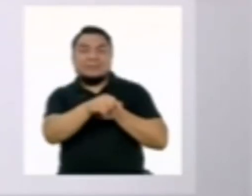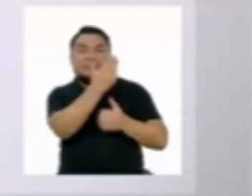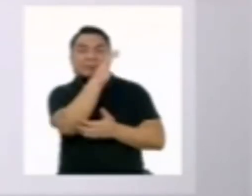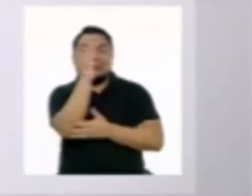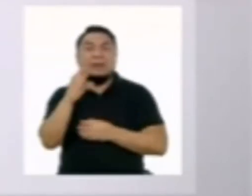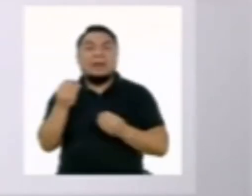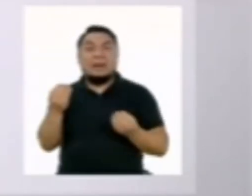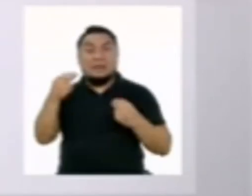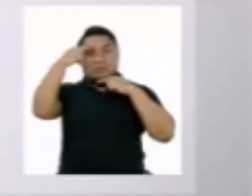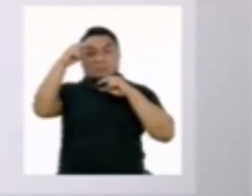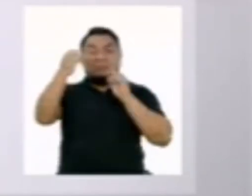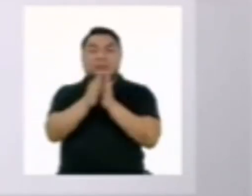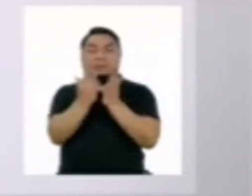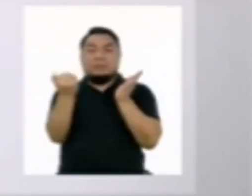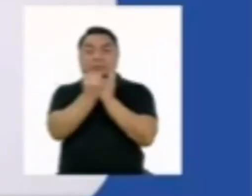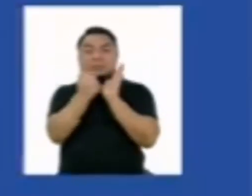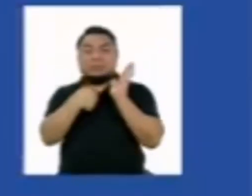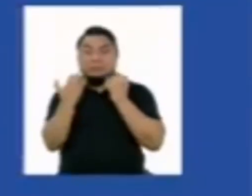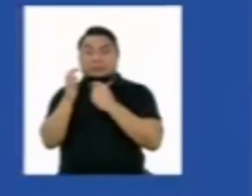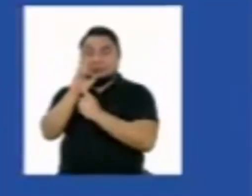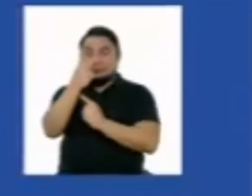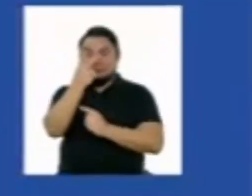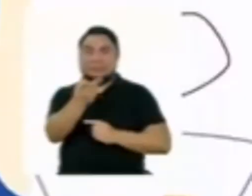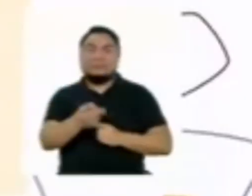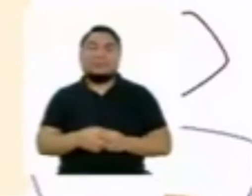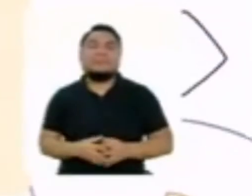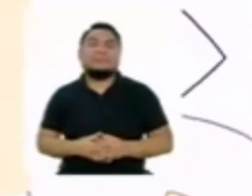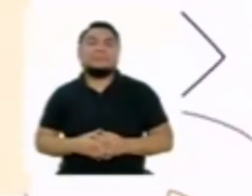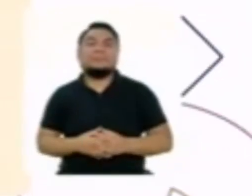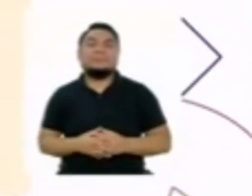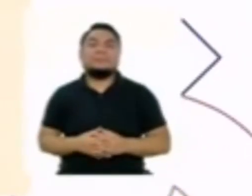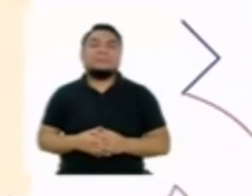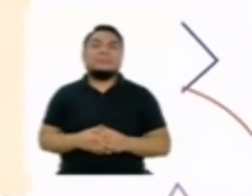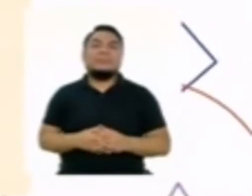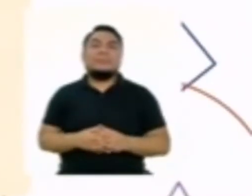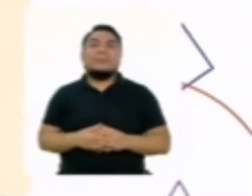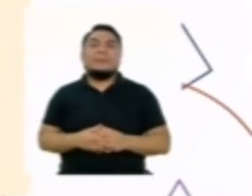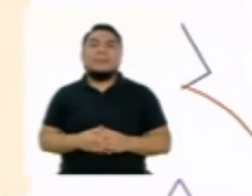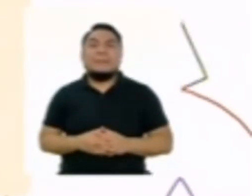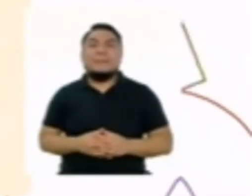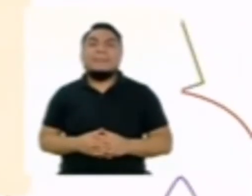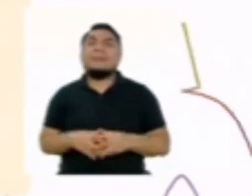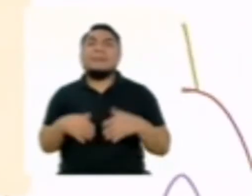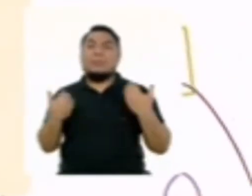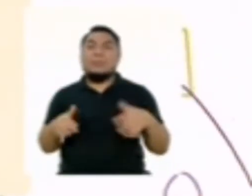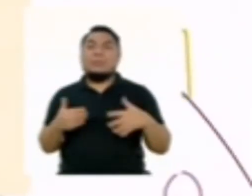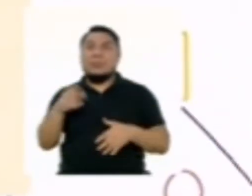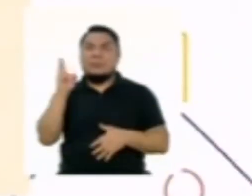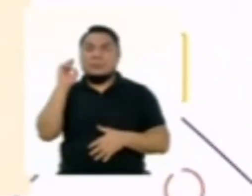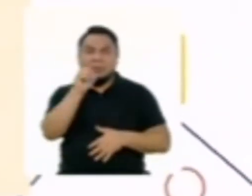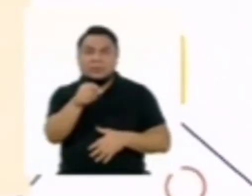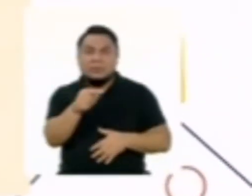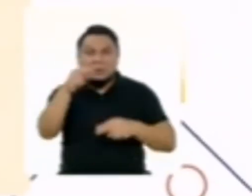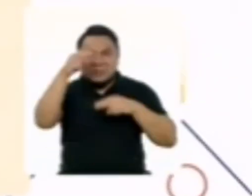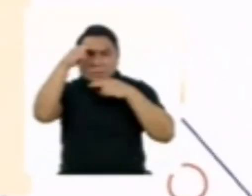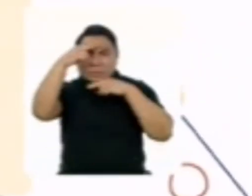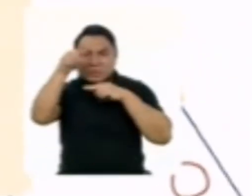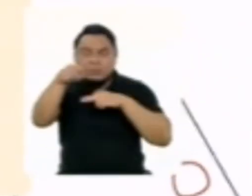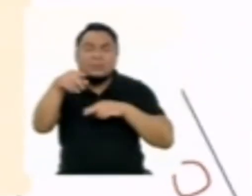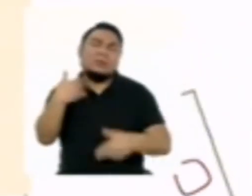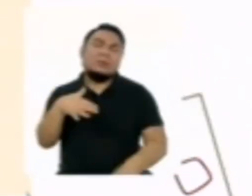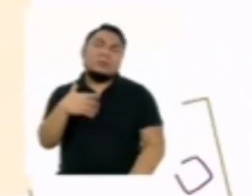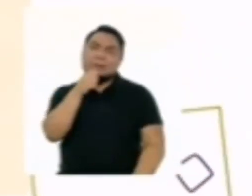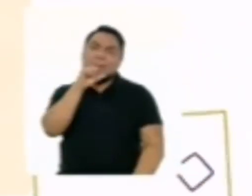justo hay una nota periodística que quiero mostrarte. Su profesora, esta nota no parece que trae